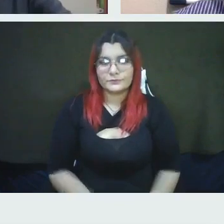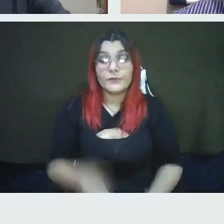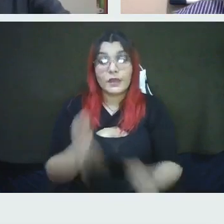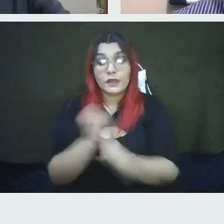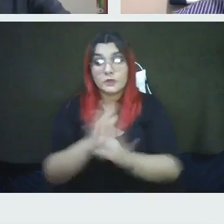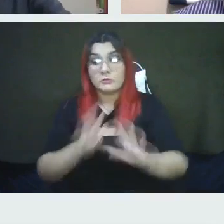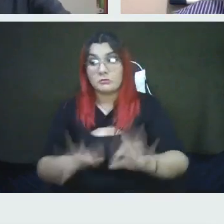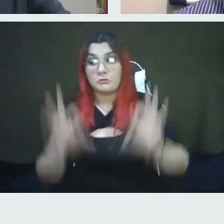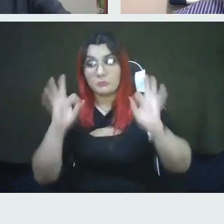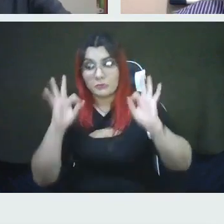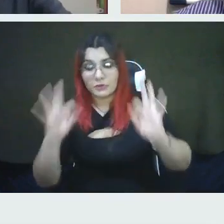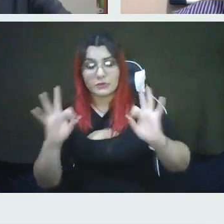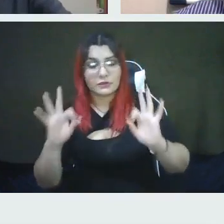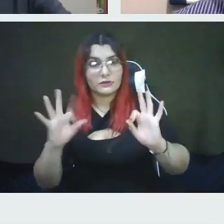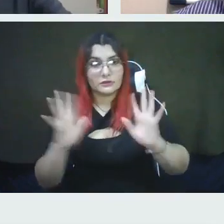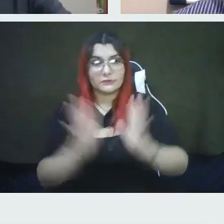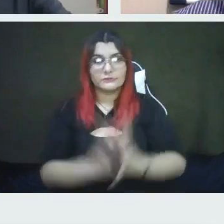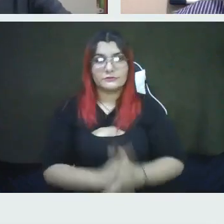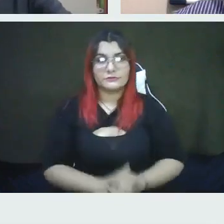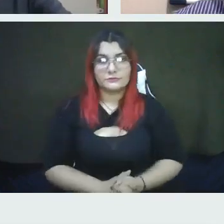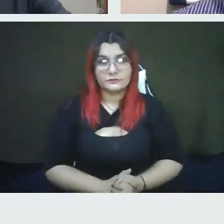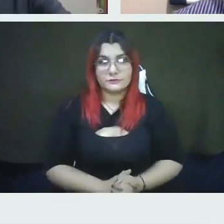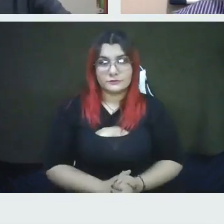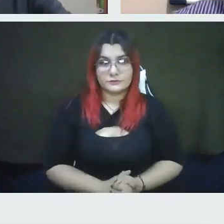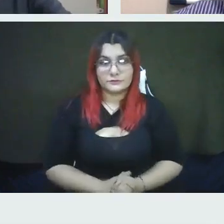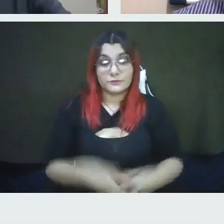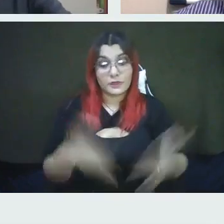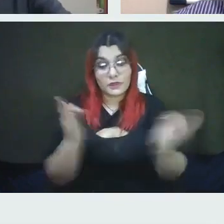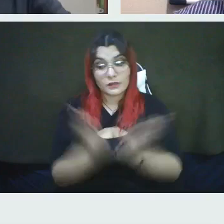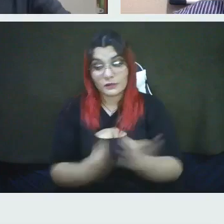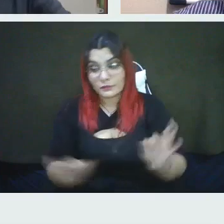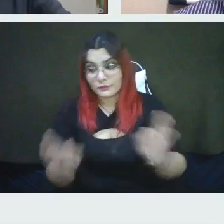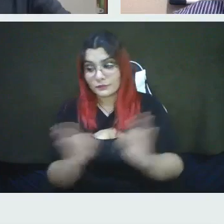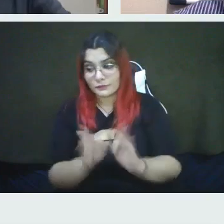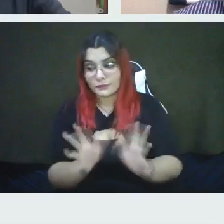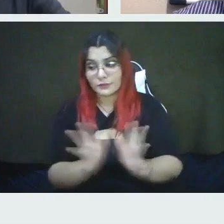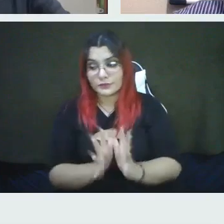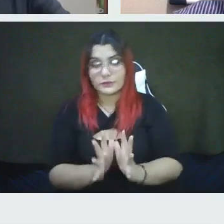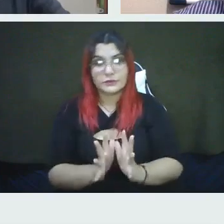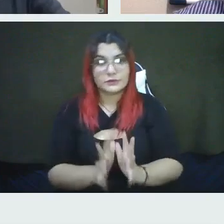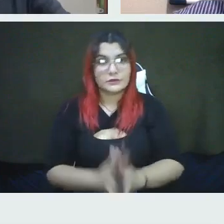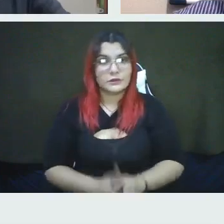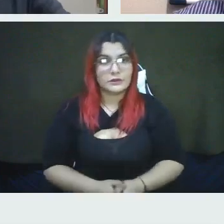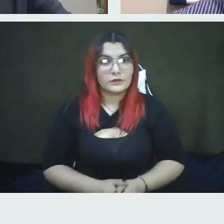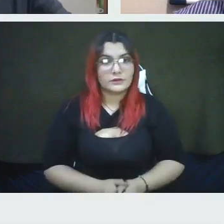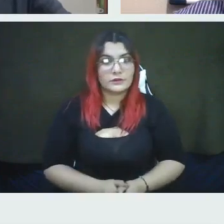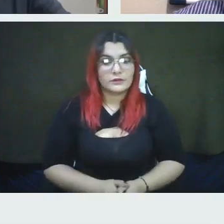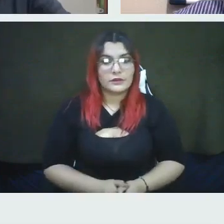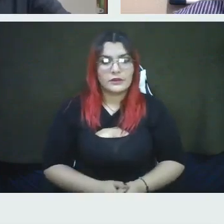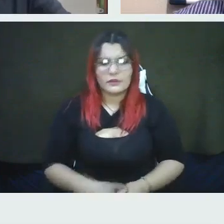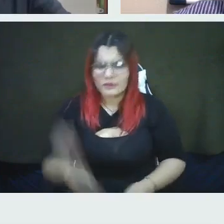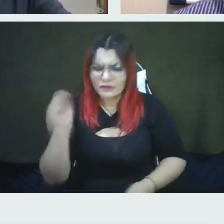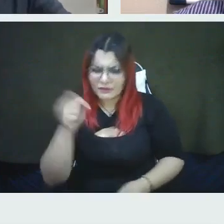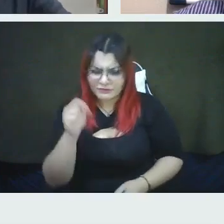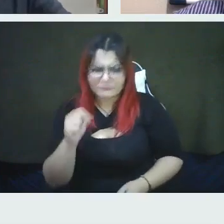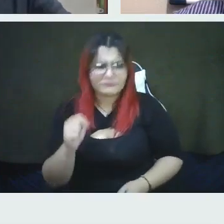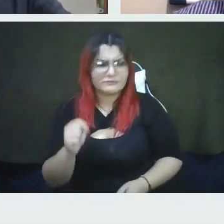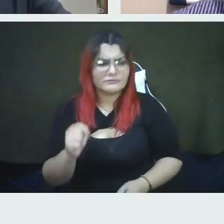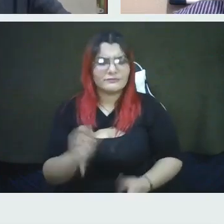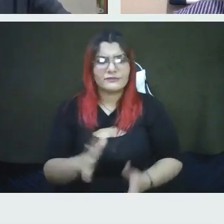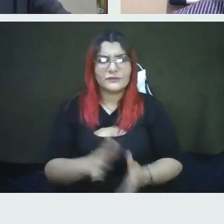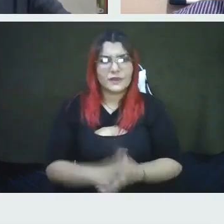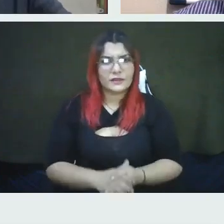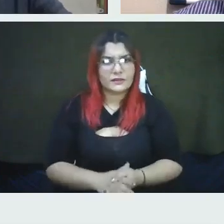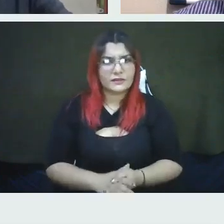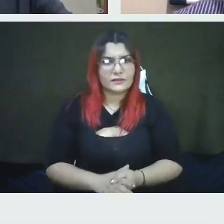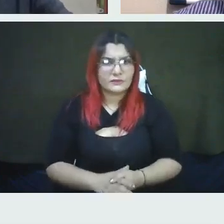y la importancia de yo también como inició, ¿no? Estos espacios en donde se puede dar información tan valiosa para